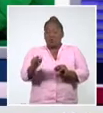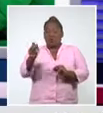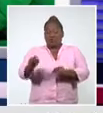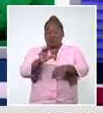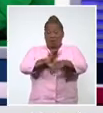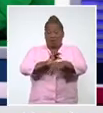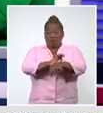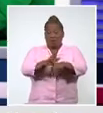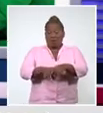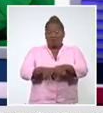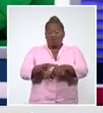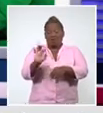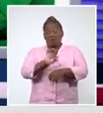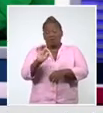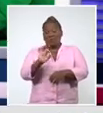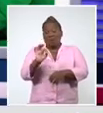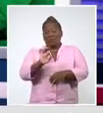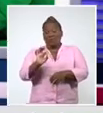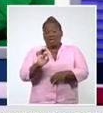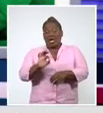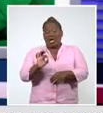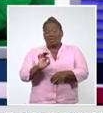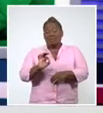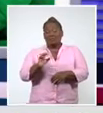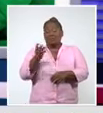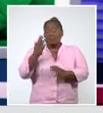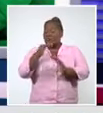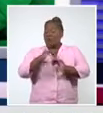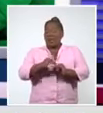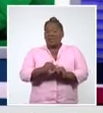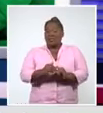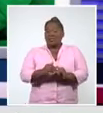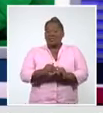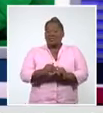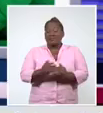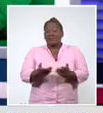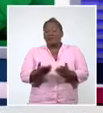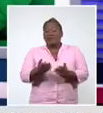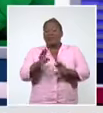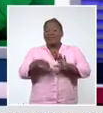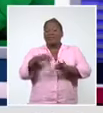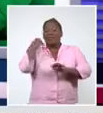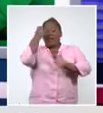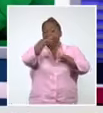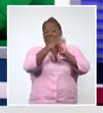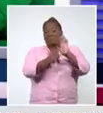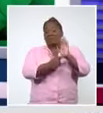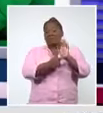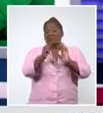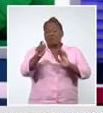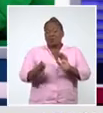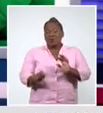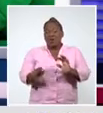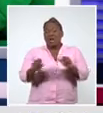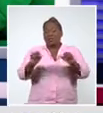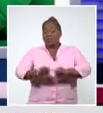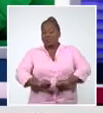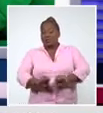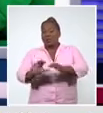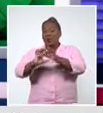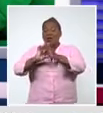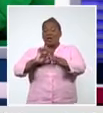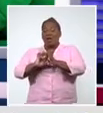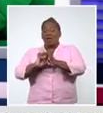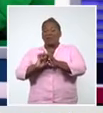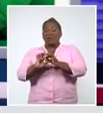logramos todavía, teniendo en cuenta las características de los pacientes que tenemos críticos, que tenemos graves, que se reduzca